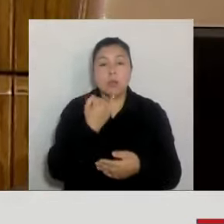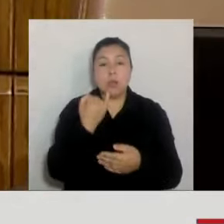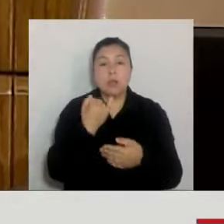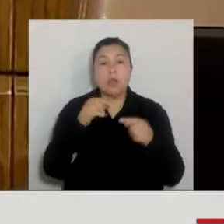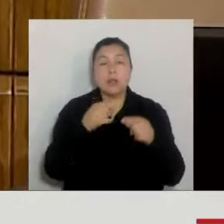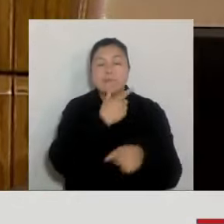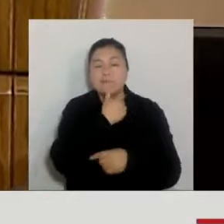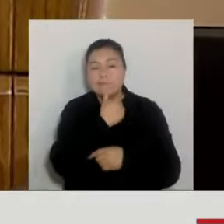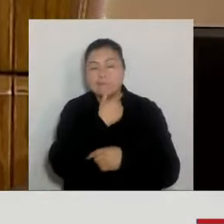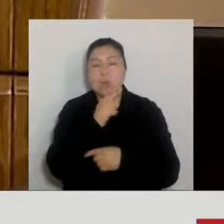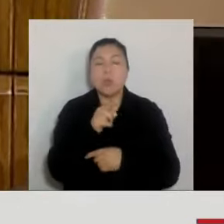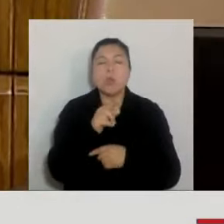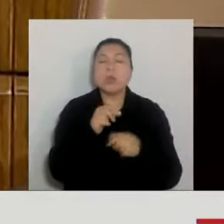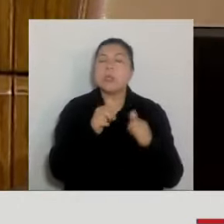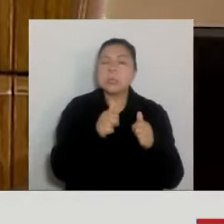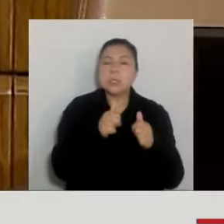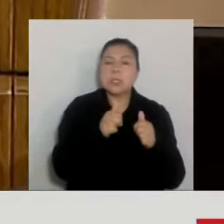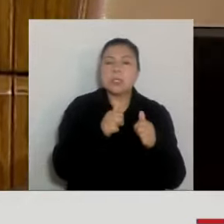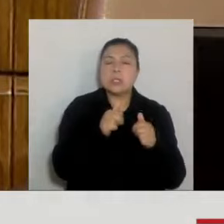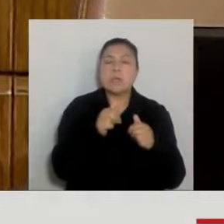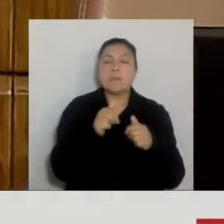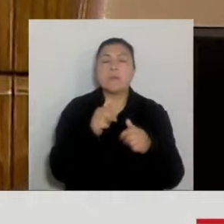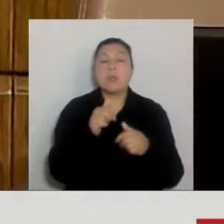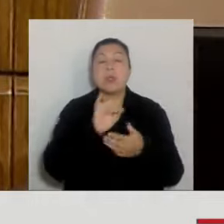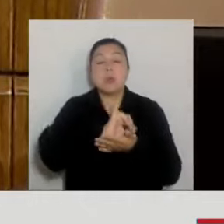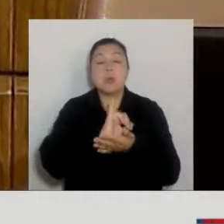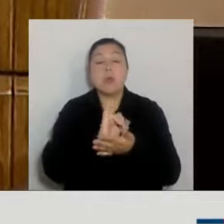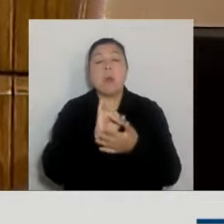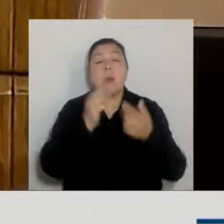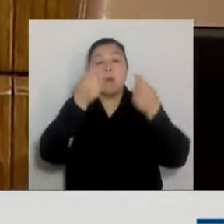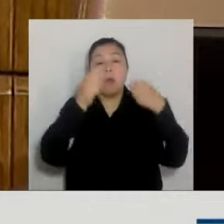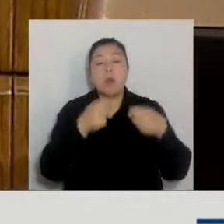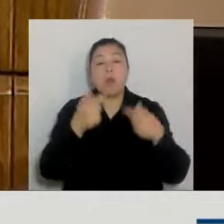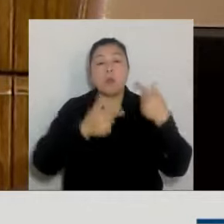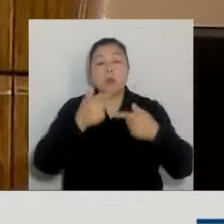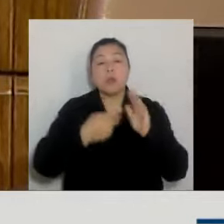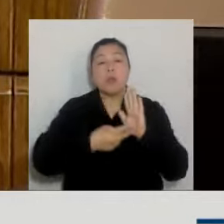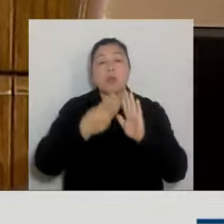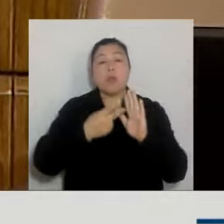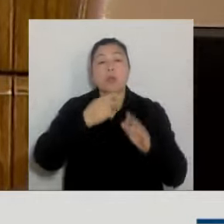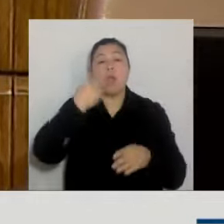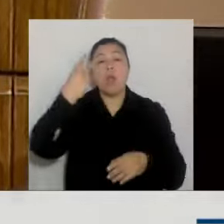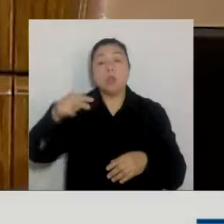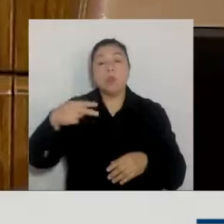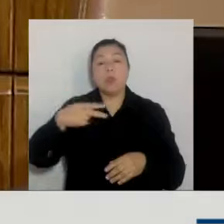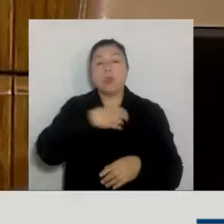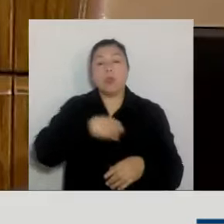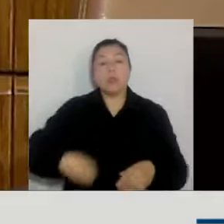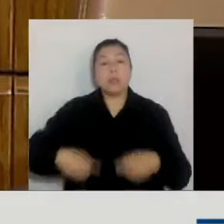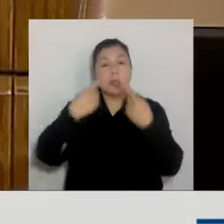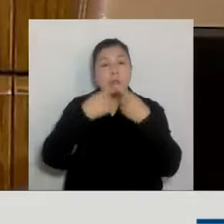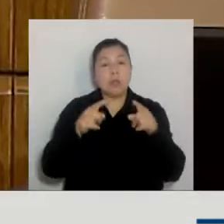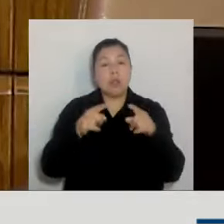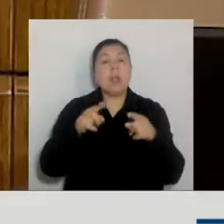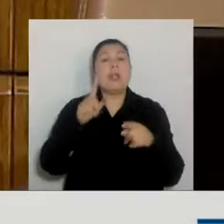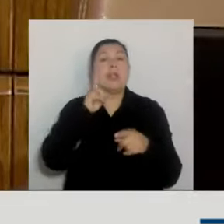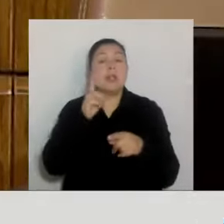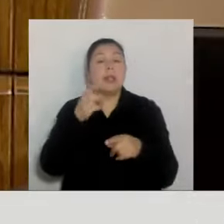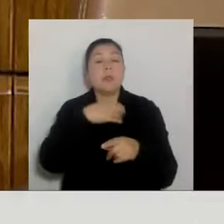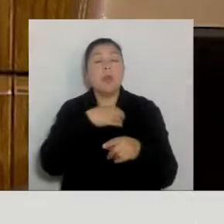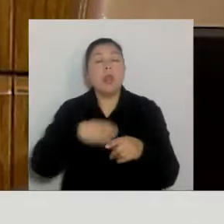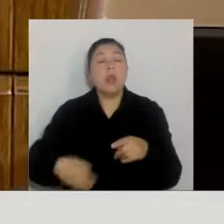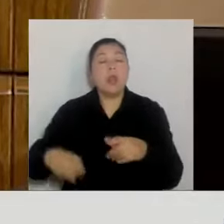sobre la efectividad que tenga la agencia para evaluar políticas públicas en su propio gobierno Esa fue la gran diferencia que tuvimos con el gobierno en la discusión en